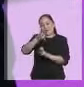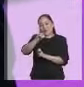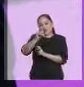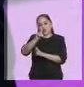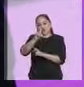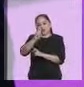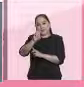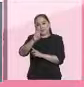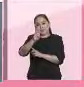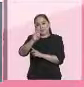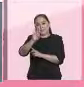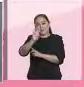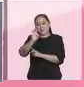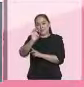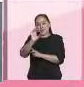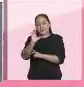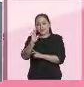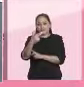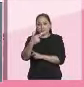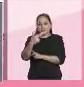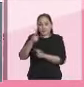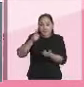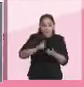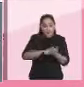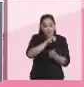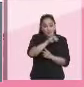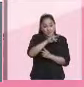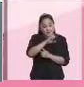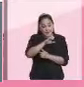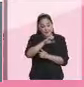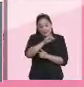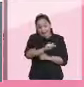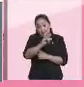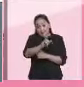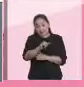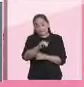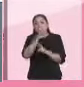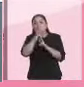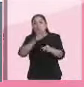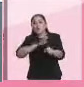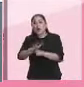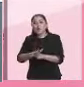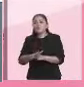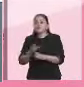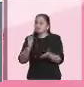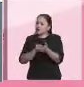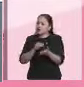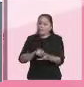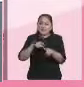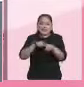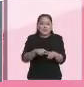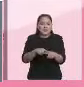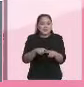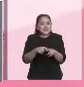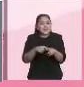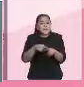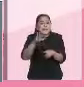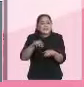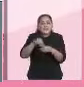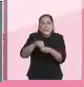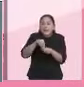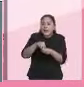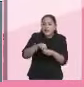ustedes qué resolvieron en el Instituto de la Transparencia? Mantener en secreto la investigación